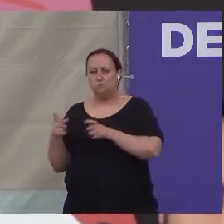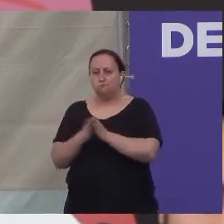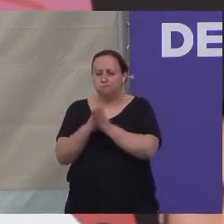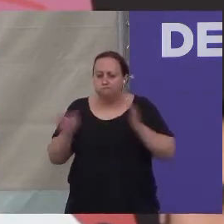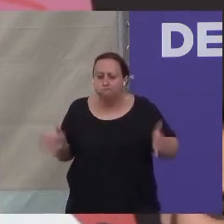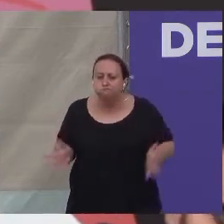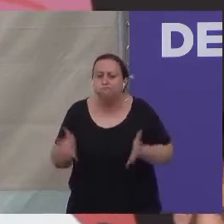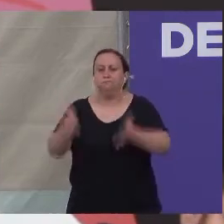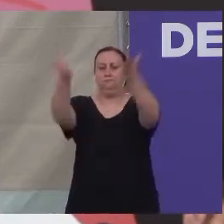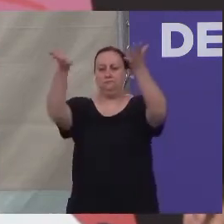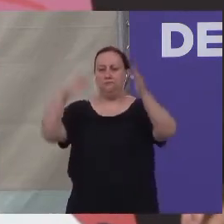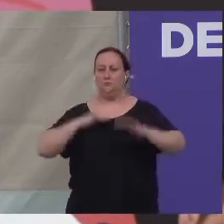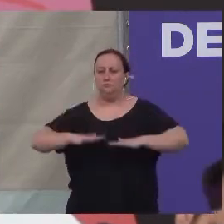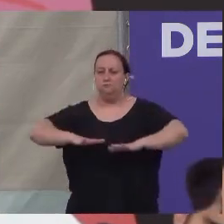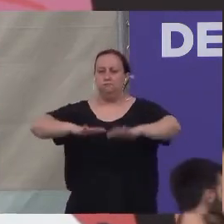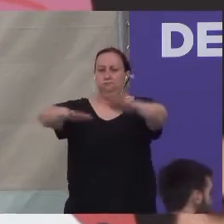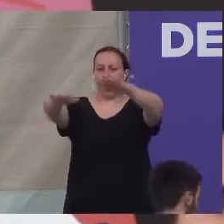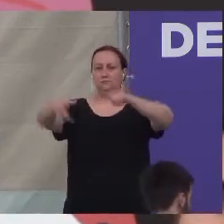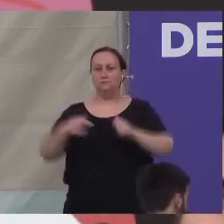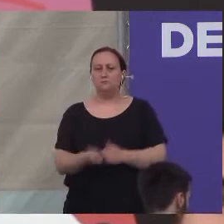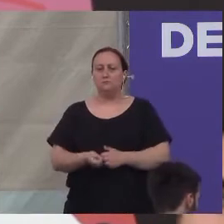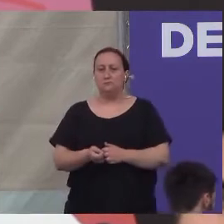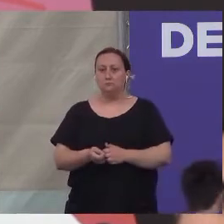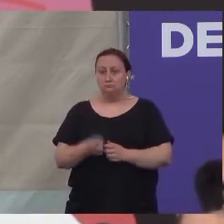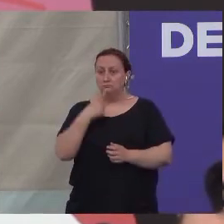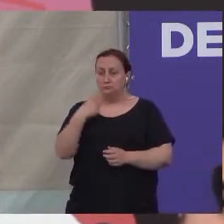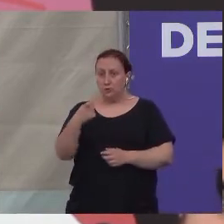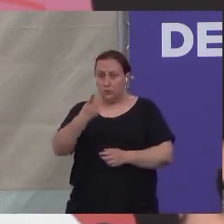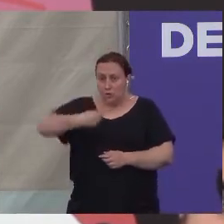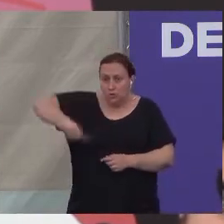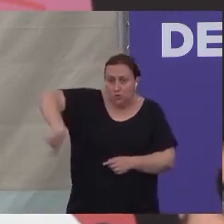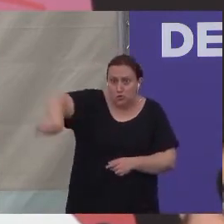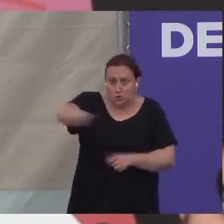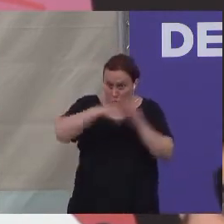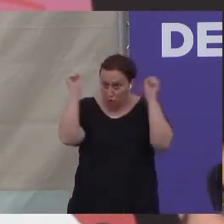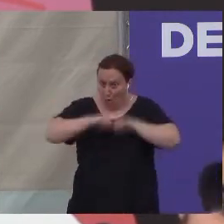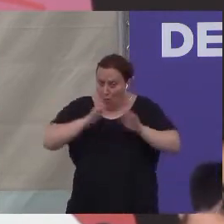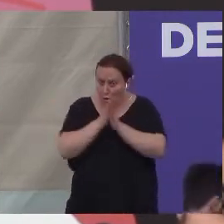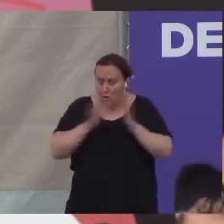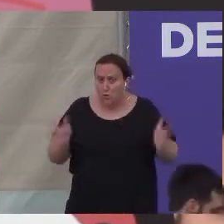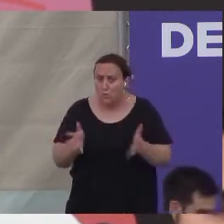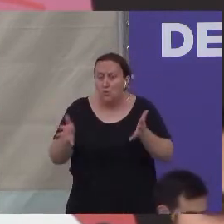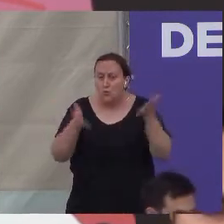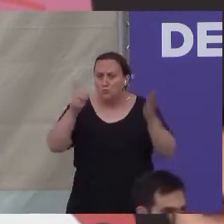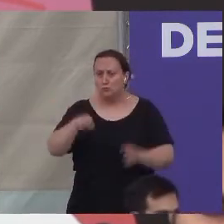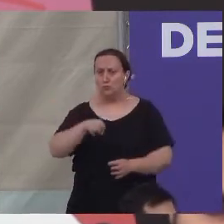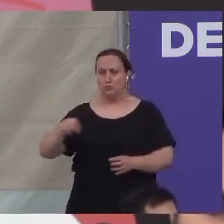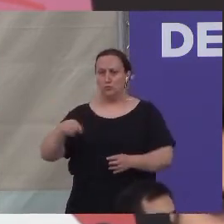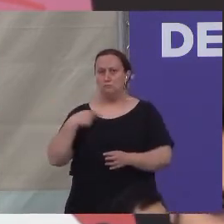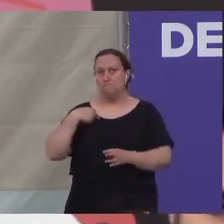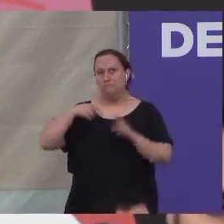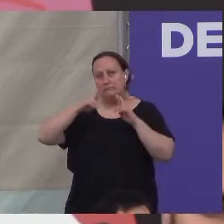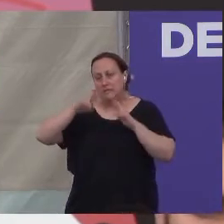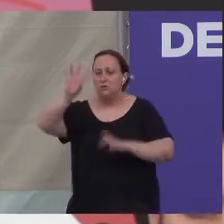despeguen. ¿Estamos todas de acuerdo en dar ese impulso a los círculos? Me gustaría creer que